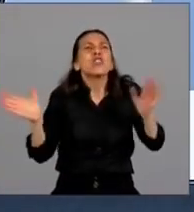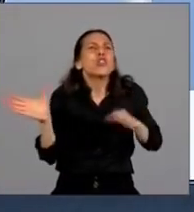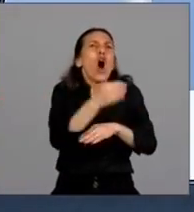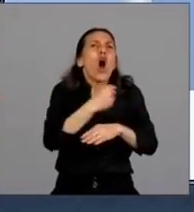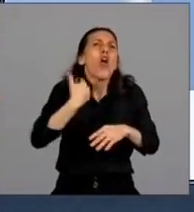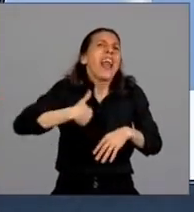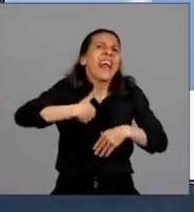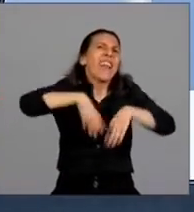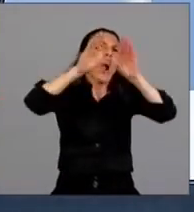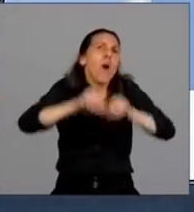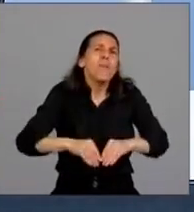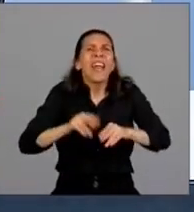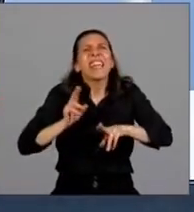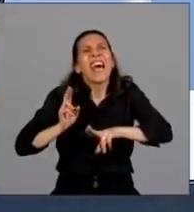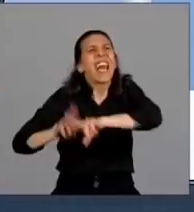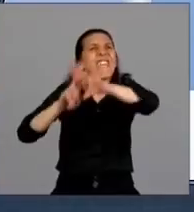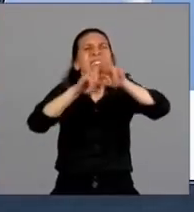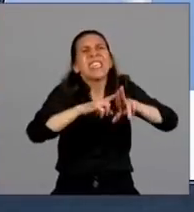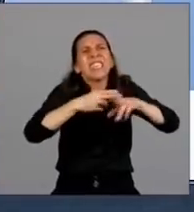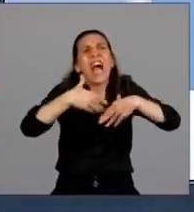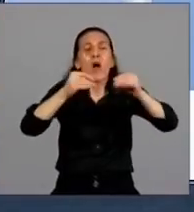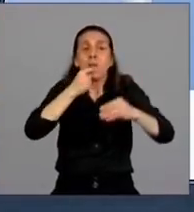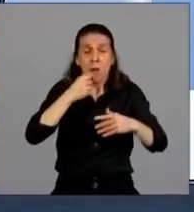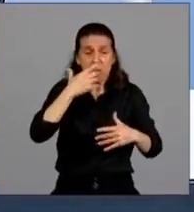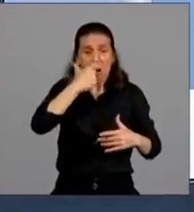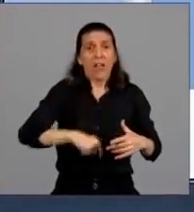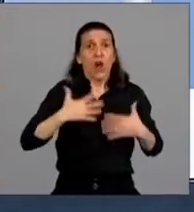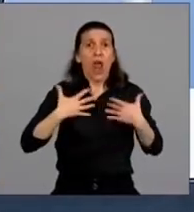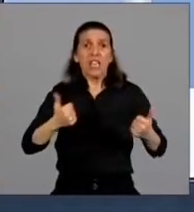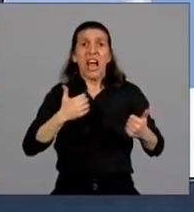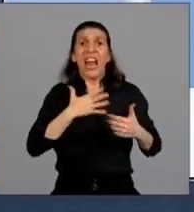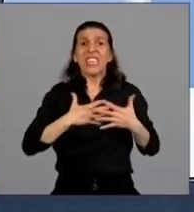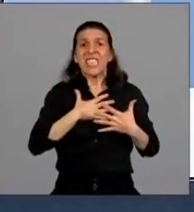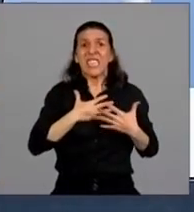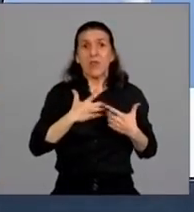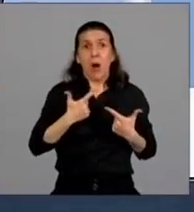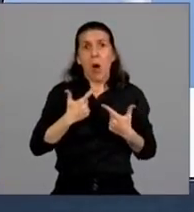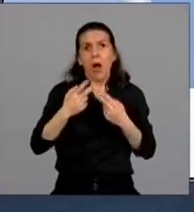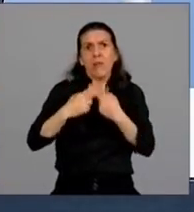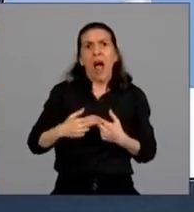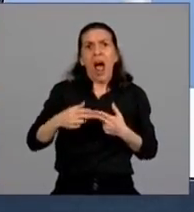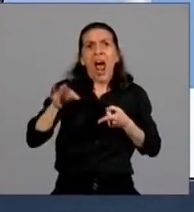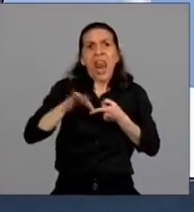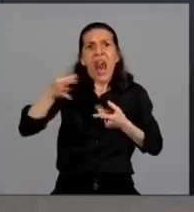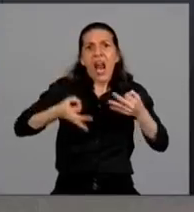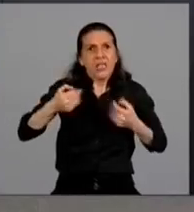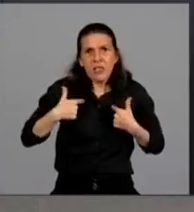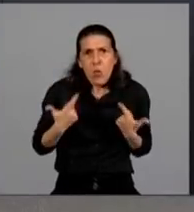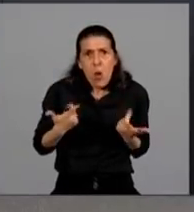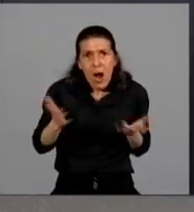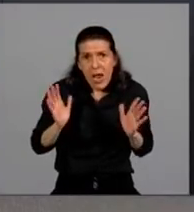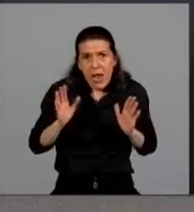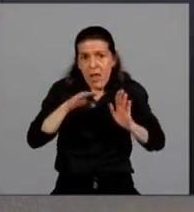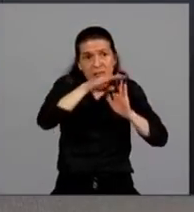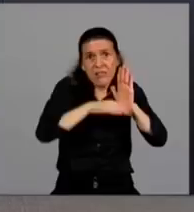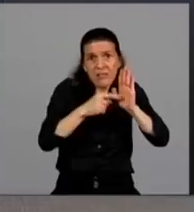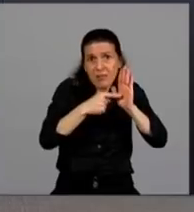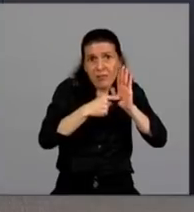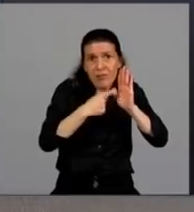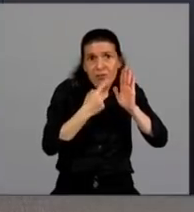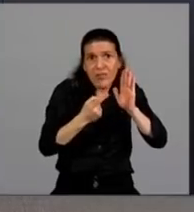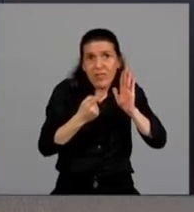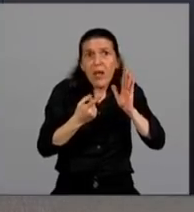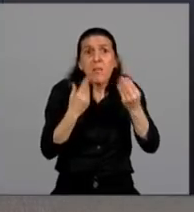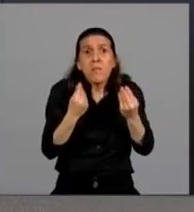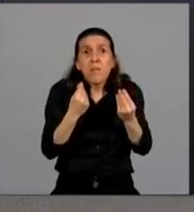la Argentina a gente sana y sin síntomas, no se testea porque ese es el protocolo que se está aplicando, no es lo que se hace, y no vale la